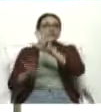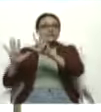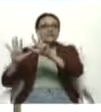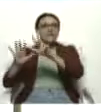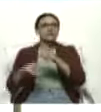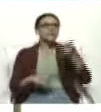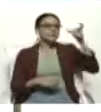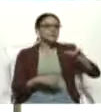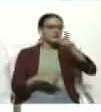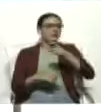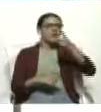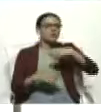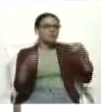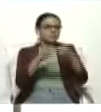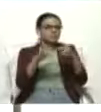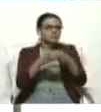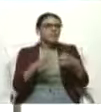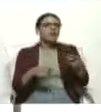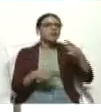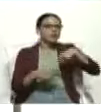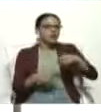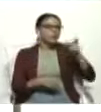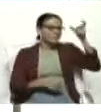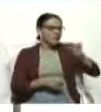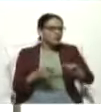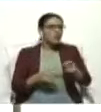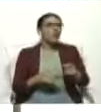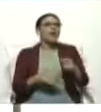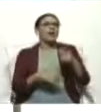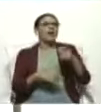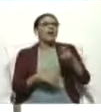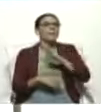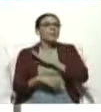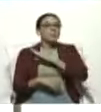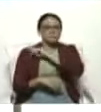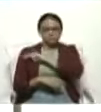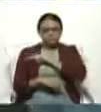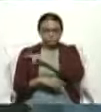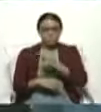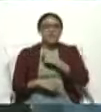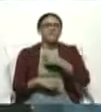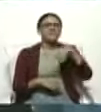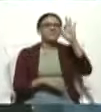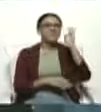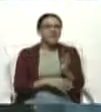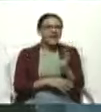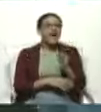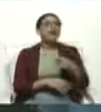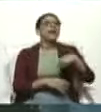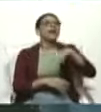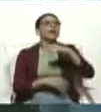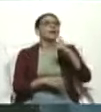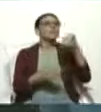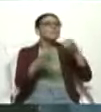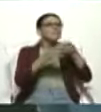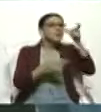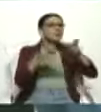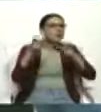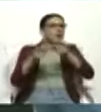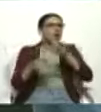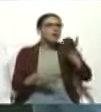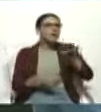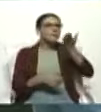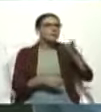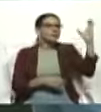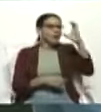entre directores generales y de línea, fiscales, fiscal superior del área metropolitana de Caracas y